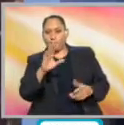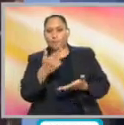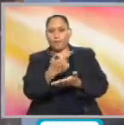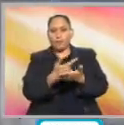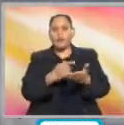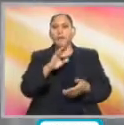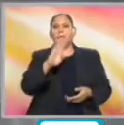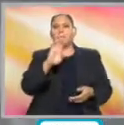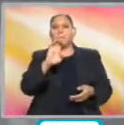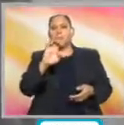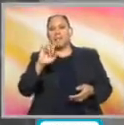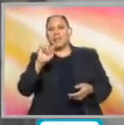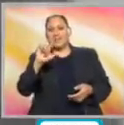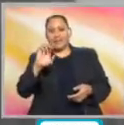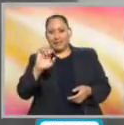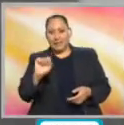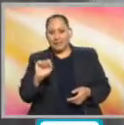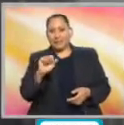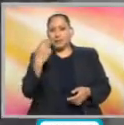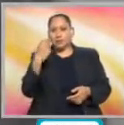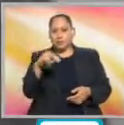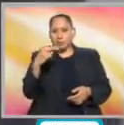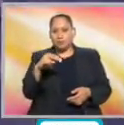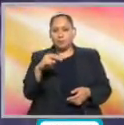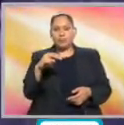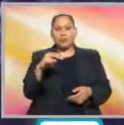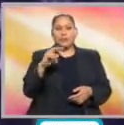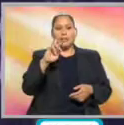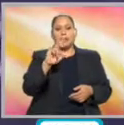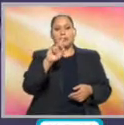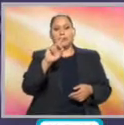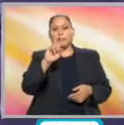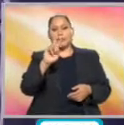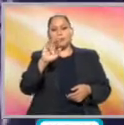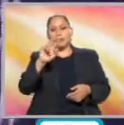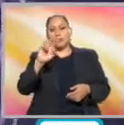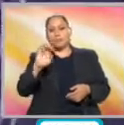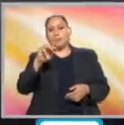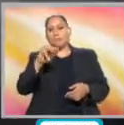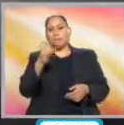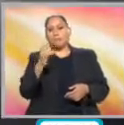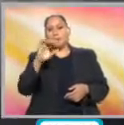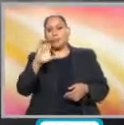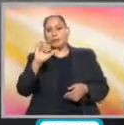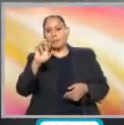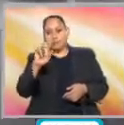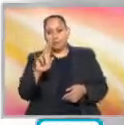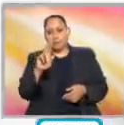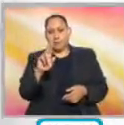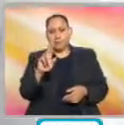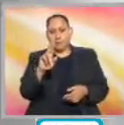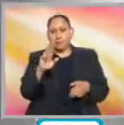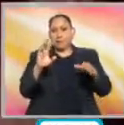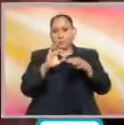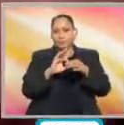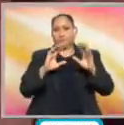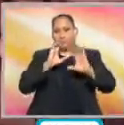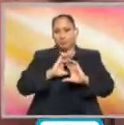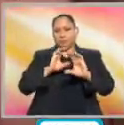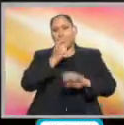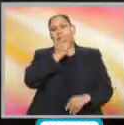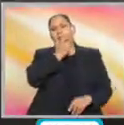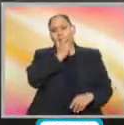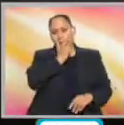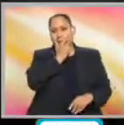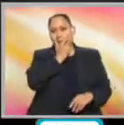de los Beatles, que tiene mucho que ver esta canción porque se llama Drive My Car. Eso. Bueno, que se queda muy ad hoc ahí, ¿no? ¿No?